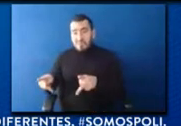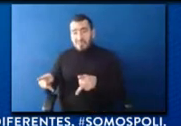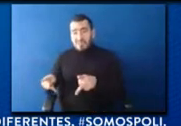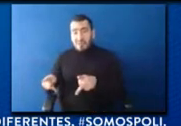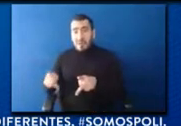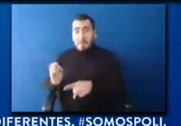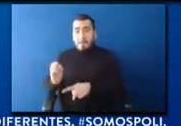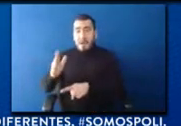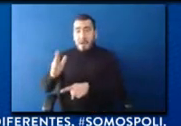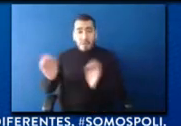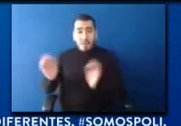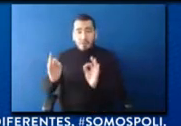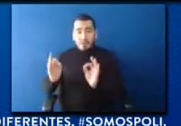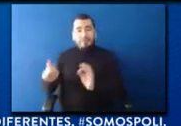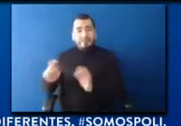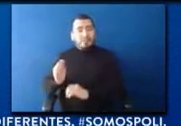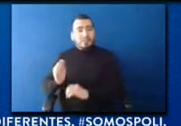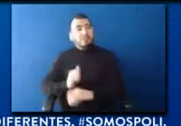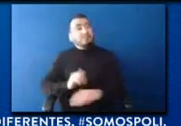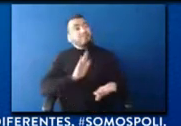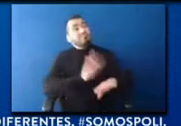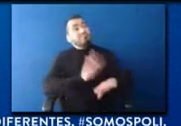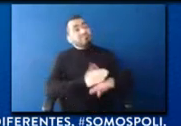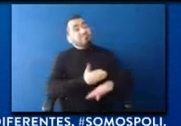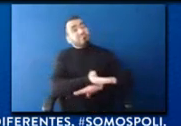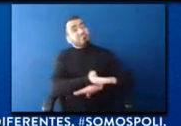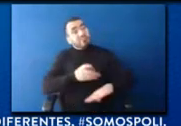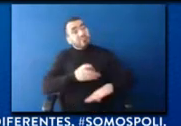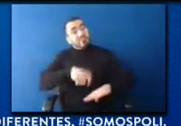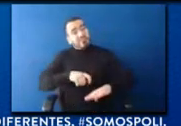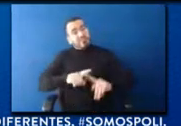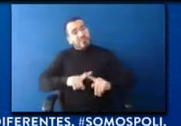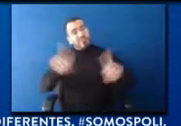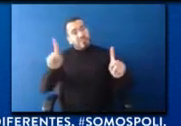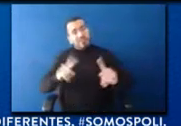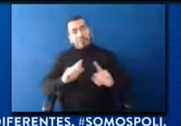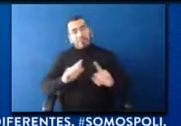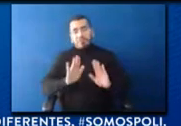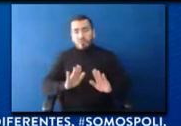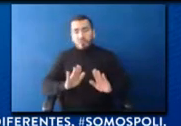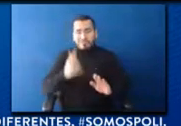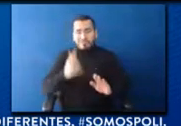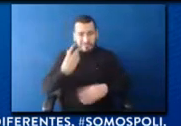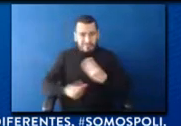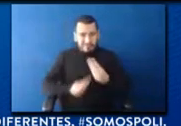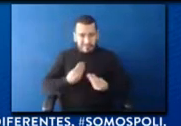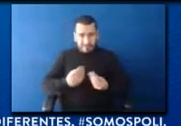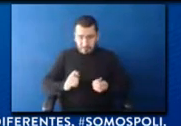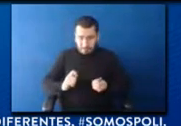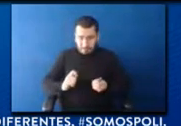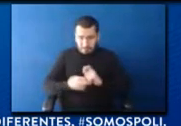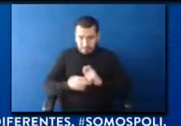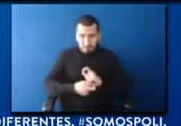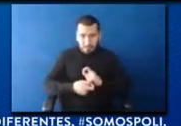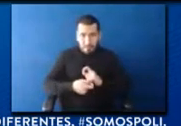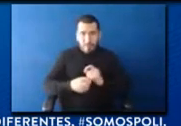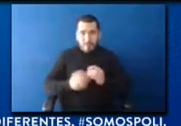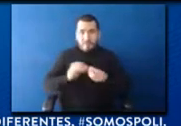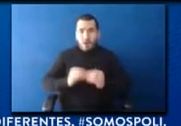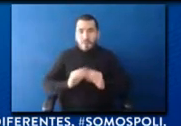está demandando unas cosas totalmente diferentes. Un driver de toda esta transformación está asociada a esa necesidad de un